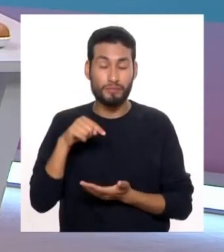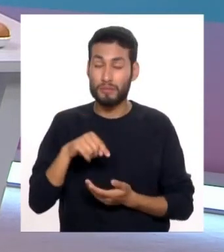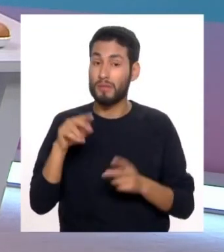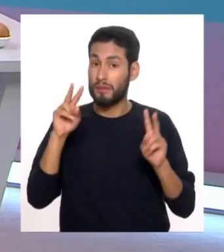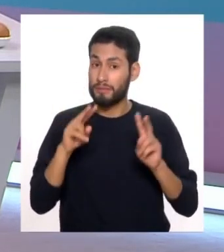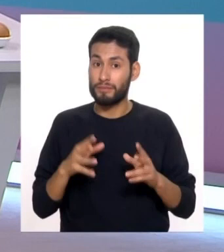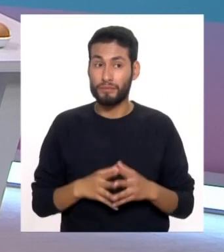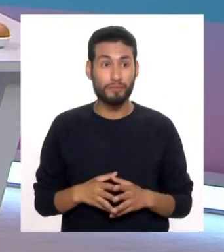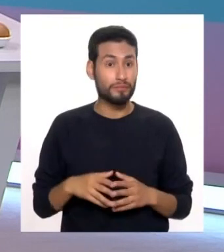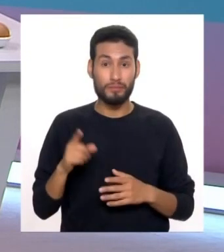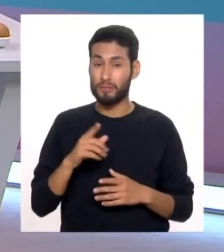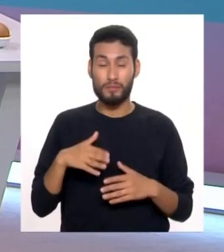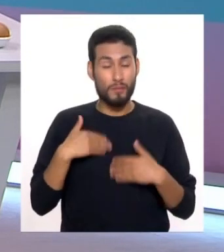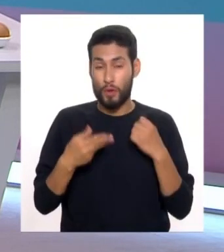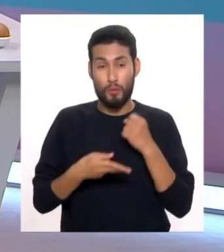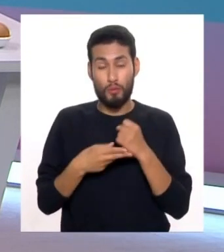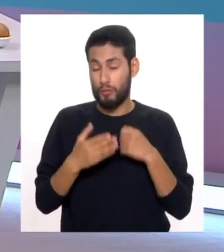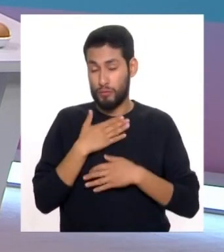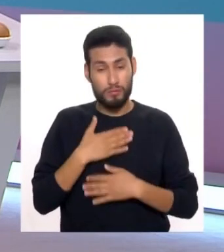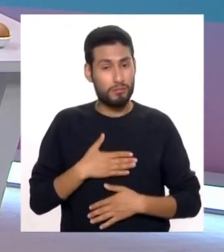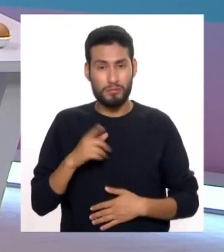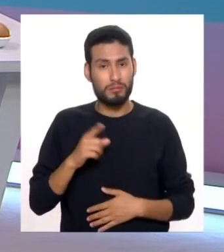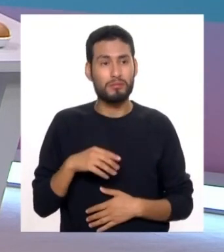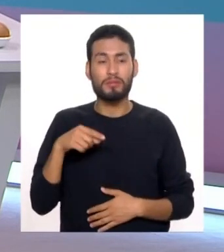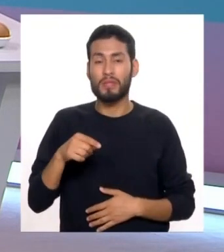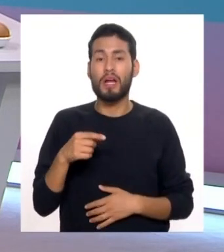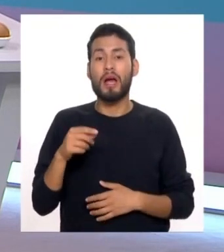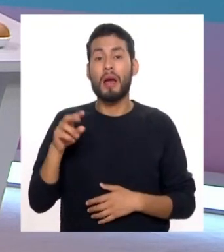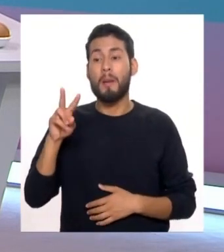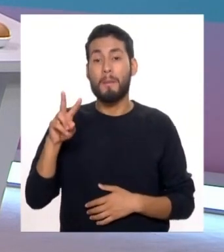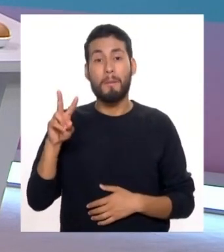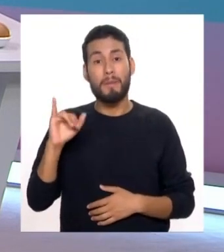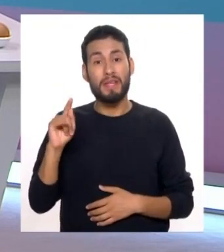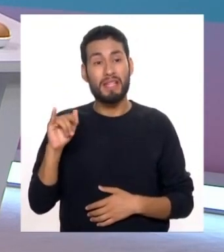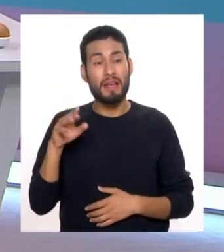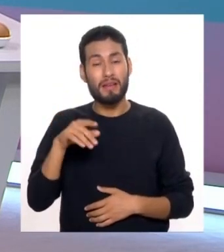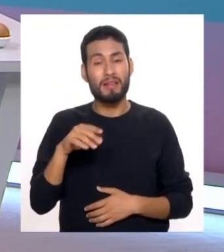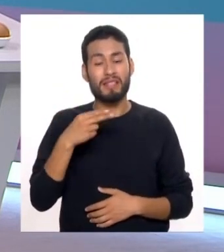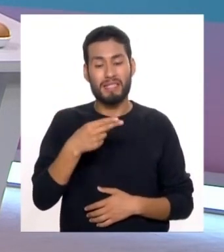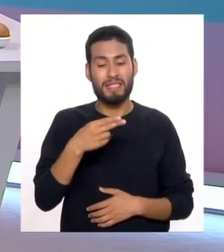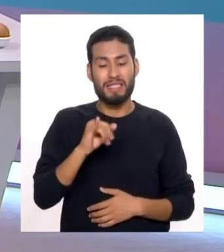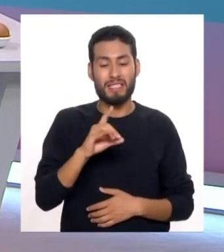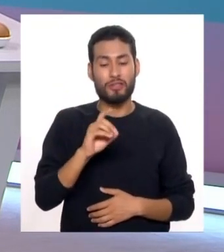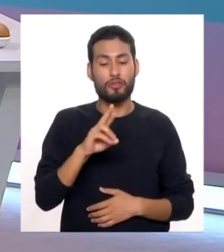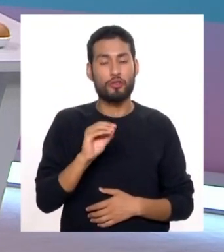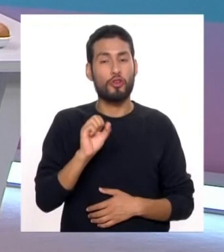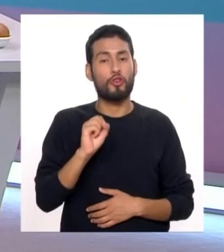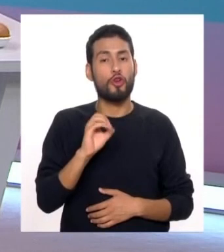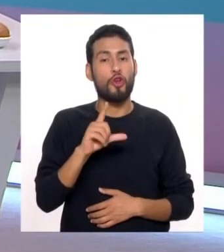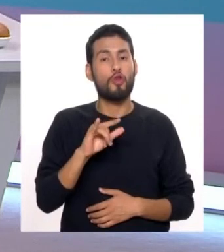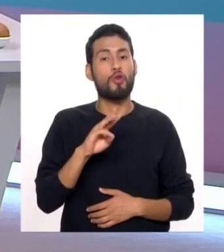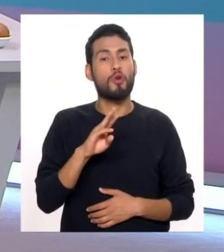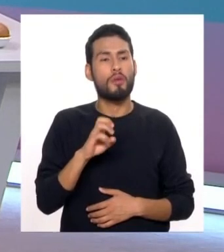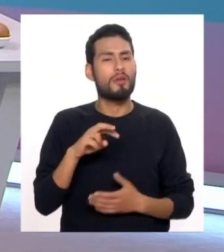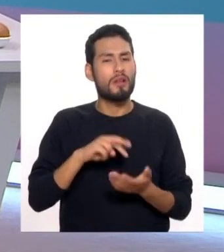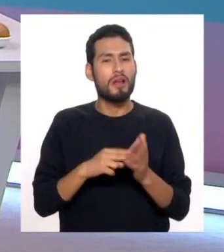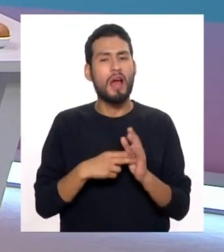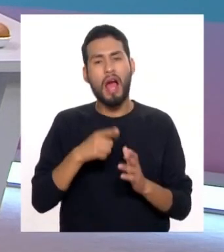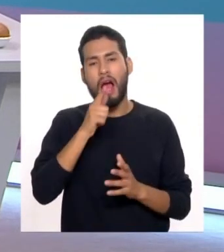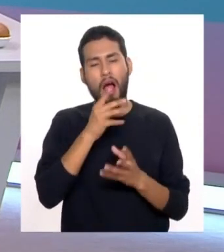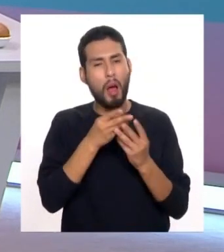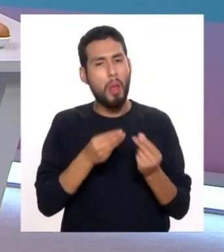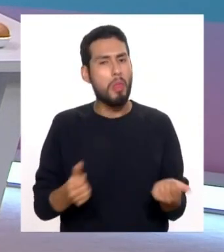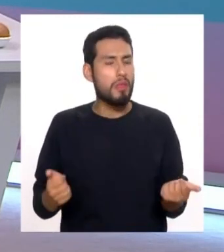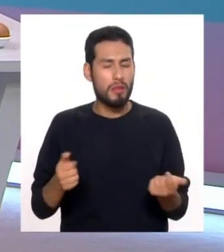vitamina no se guarda en el cuerpo, porque al ser una vitamina del grupo de las hidrosolubles, solubles en agua, se